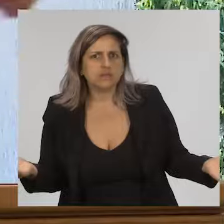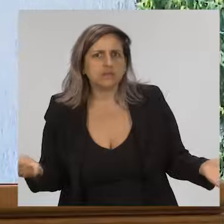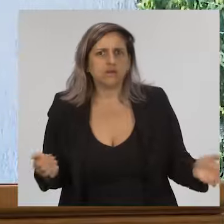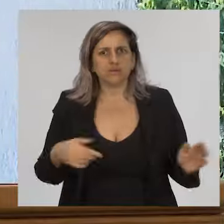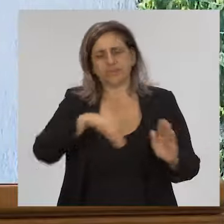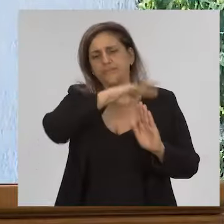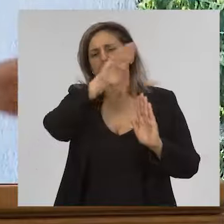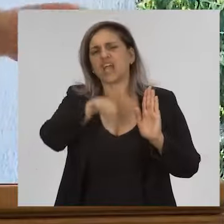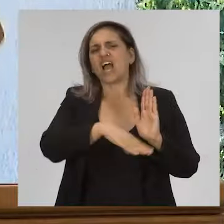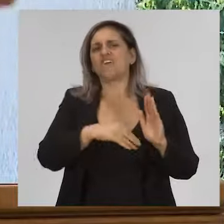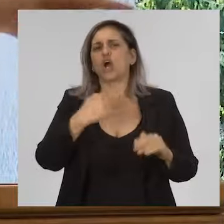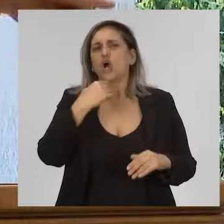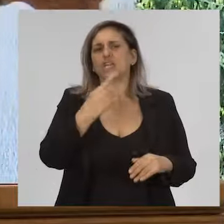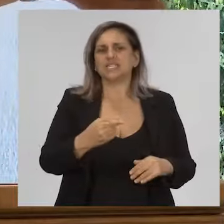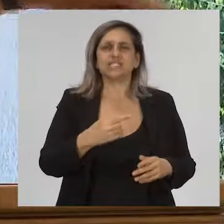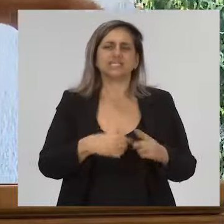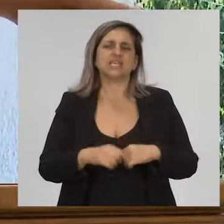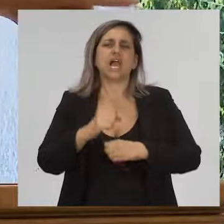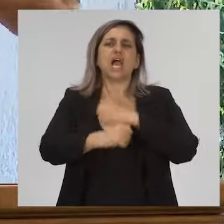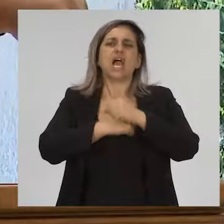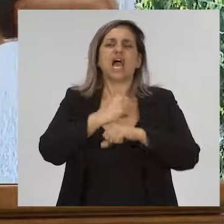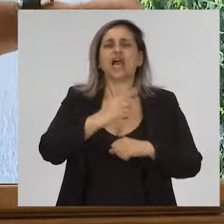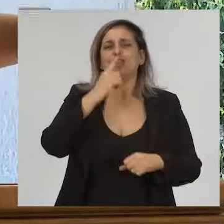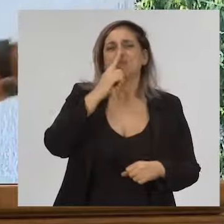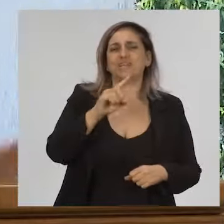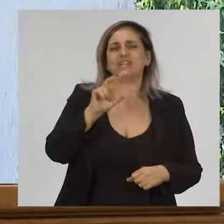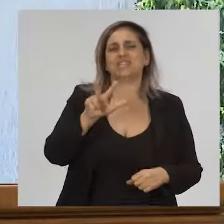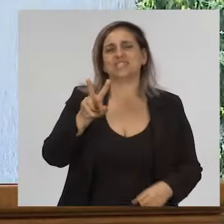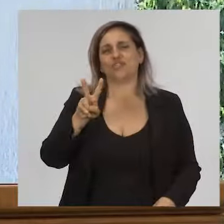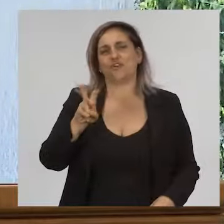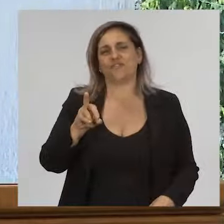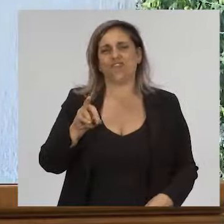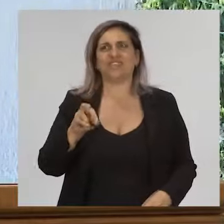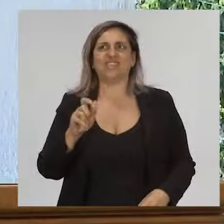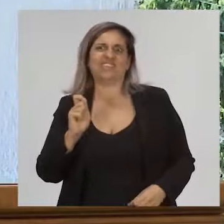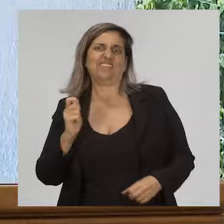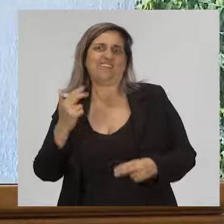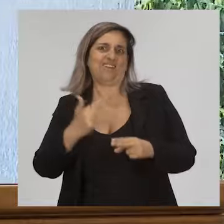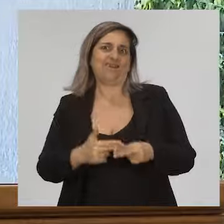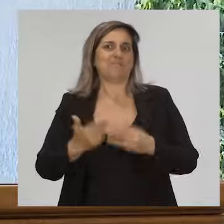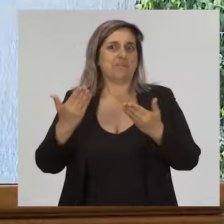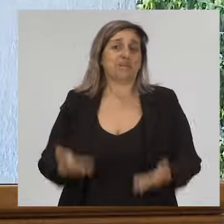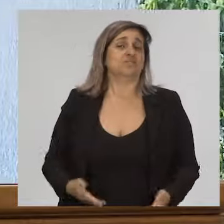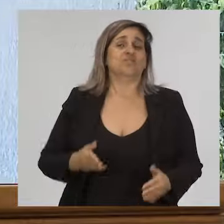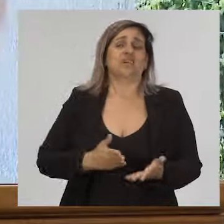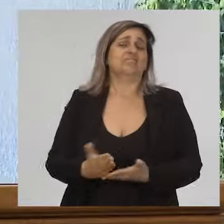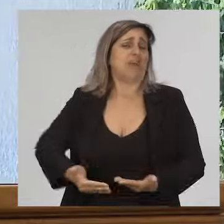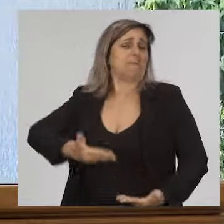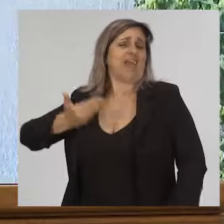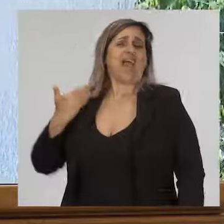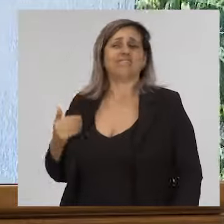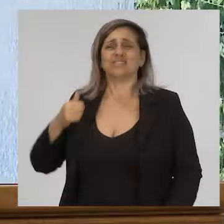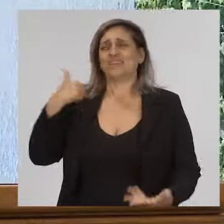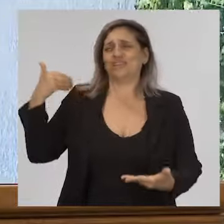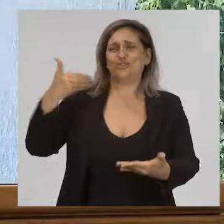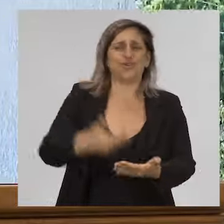abajo decía, yo qué sé, Alito Sierra, año 1320. O sea,